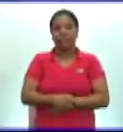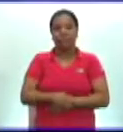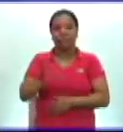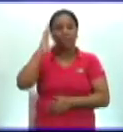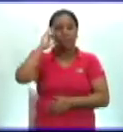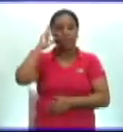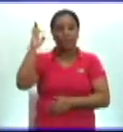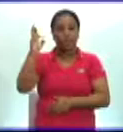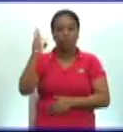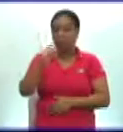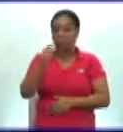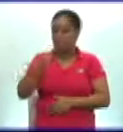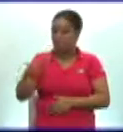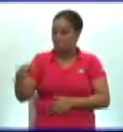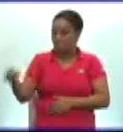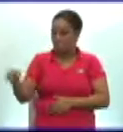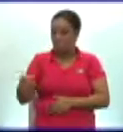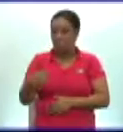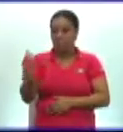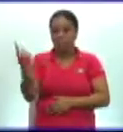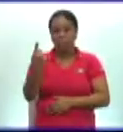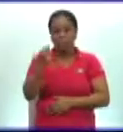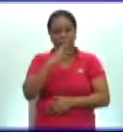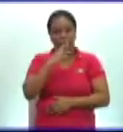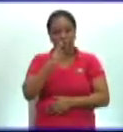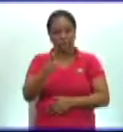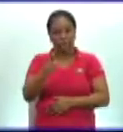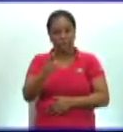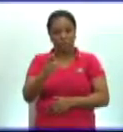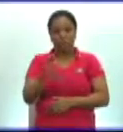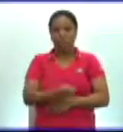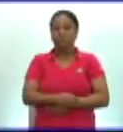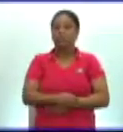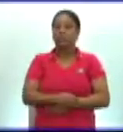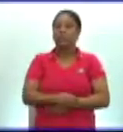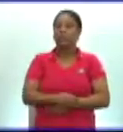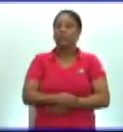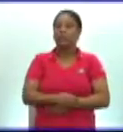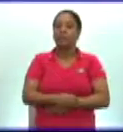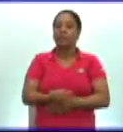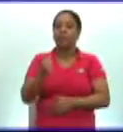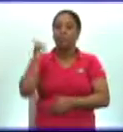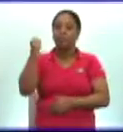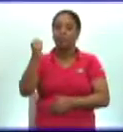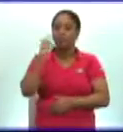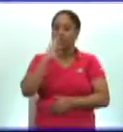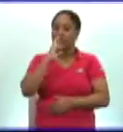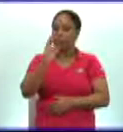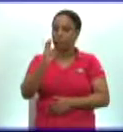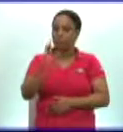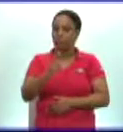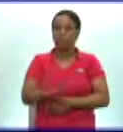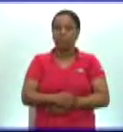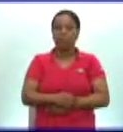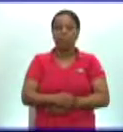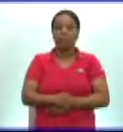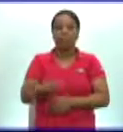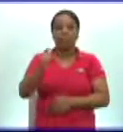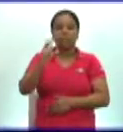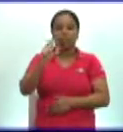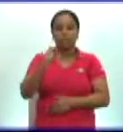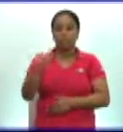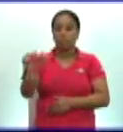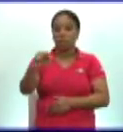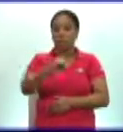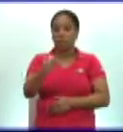Recuerden, no copien los incisos, solo el valor de la fuerza resultante. Inciso C, un